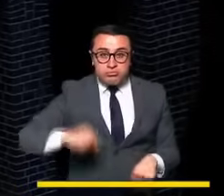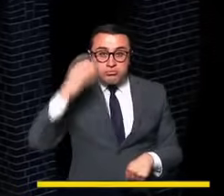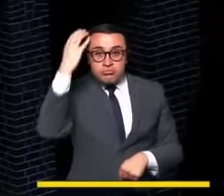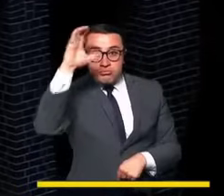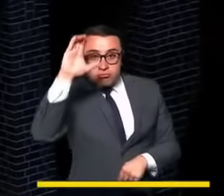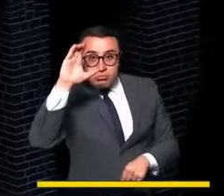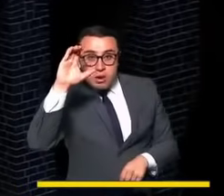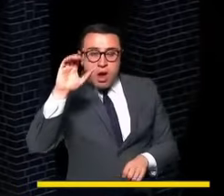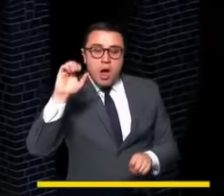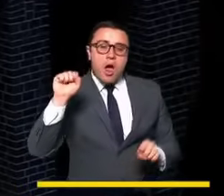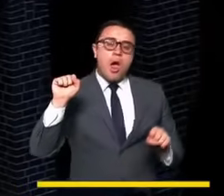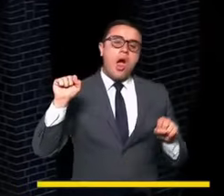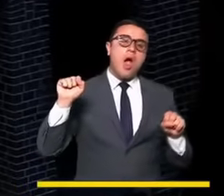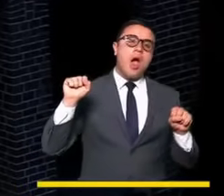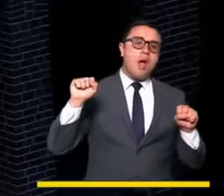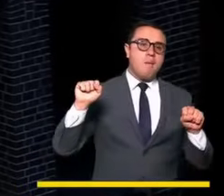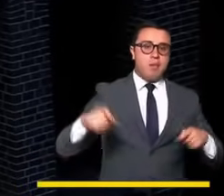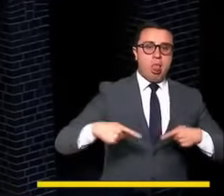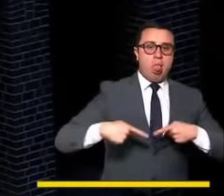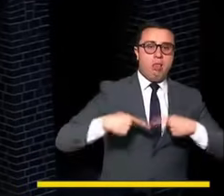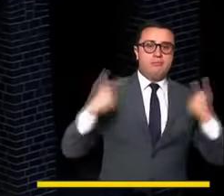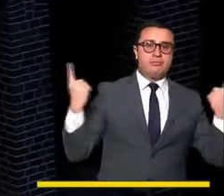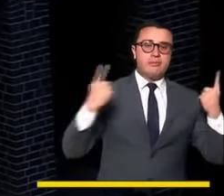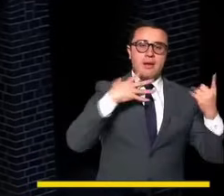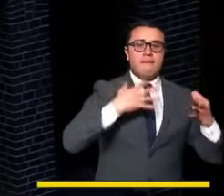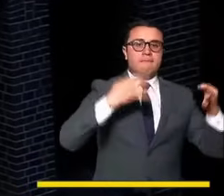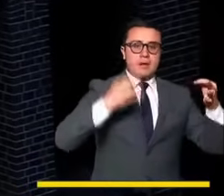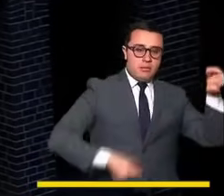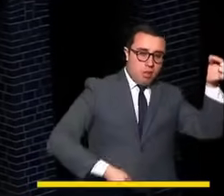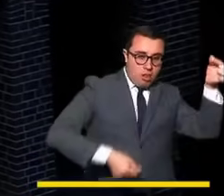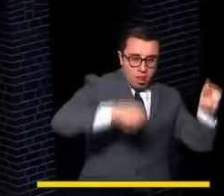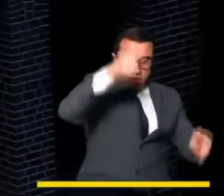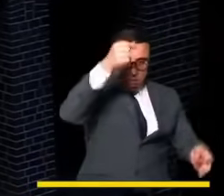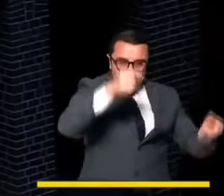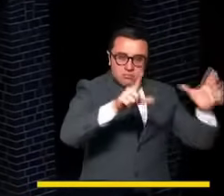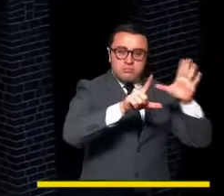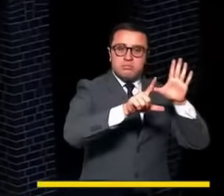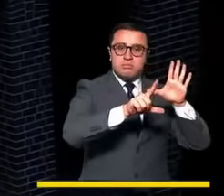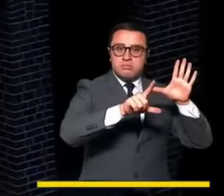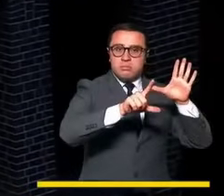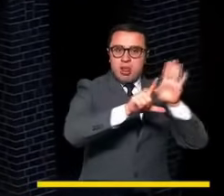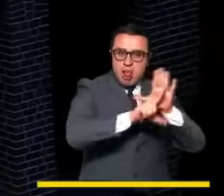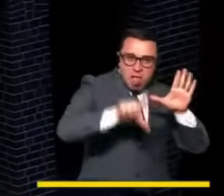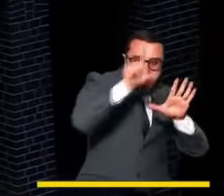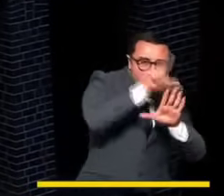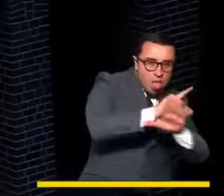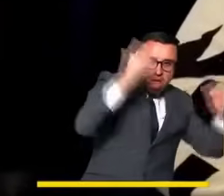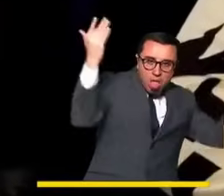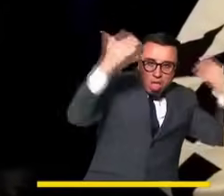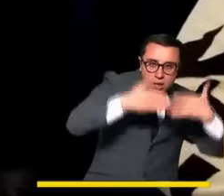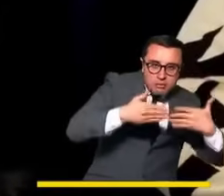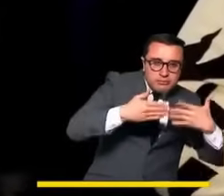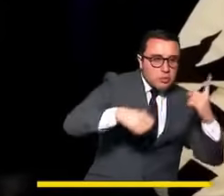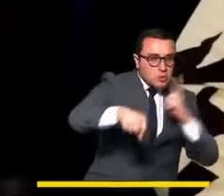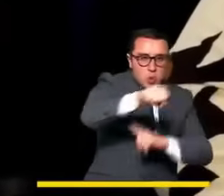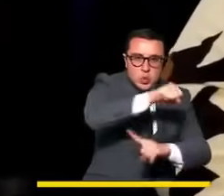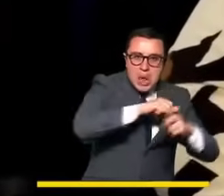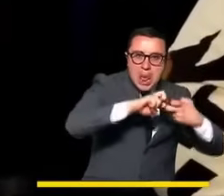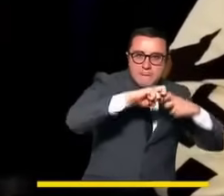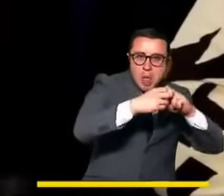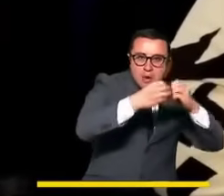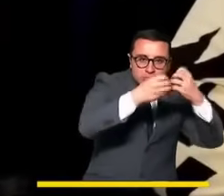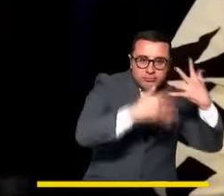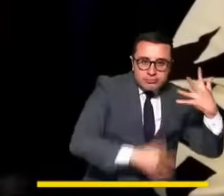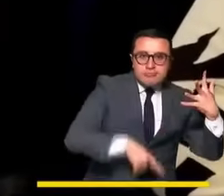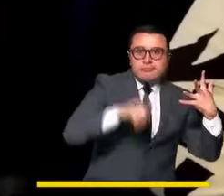puede chocar con las mismas realidades de nuestra economía y de nuestra sociedad, que tenemos que solucionar de alguna manera, y